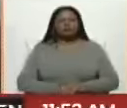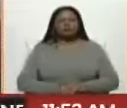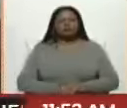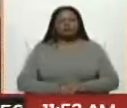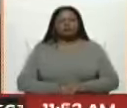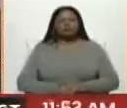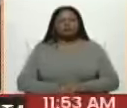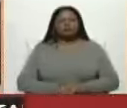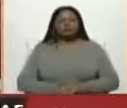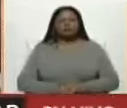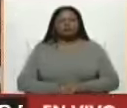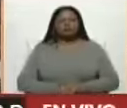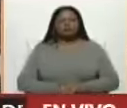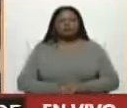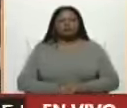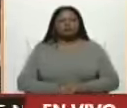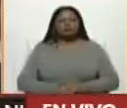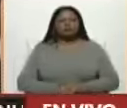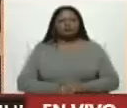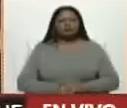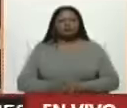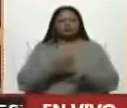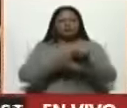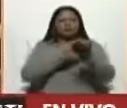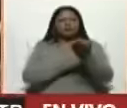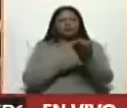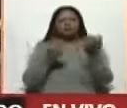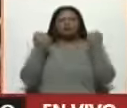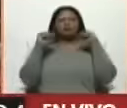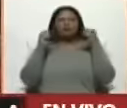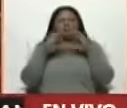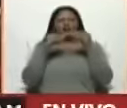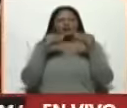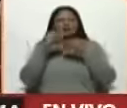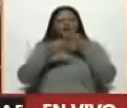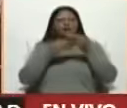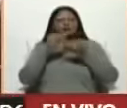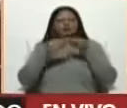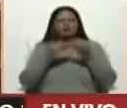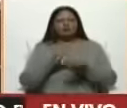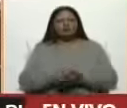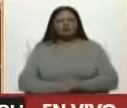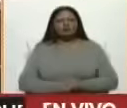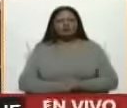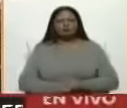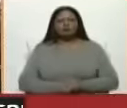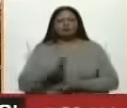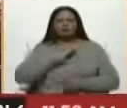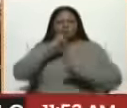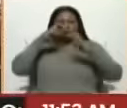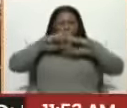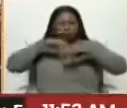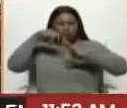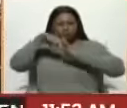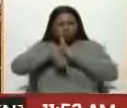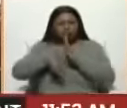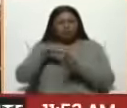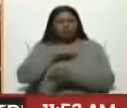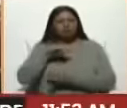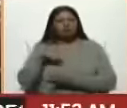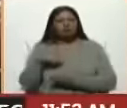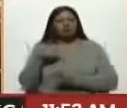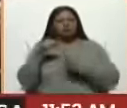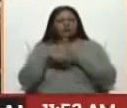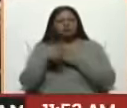El antes, prepararnos, esto que estamos haciendo. Autorrevisarnos nosotros.